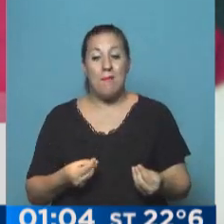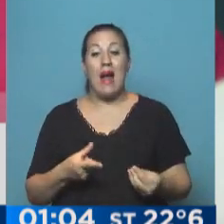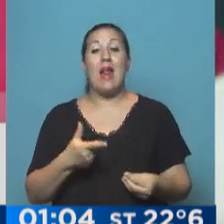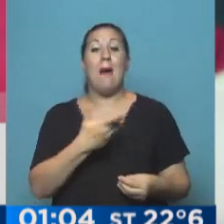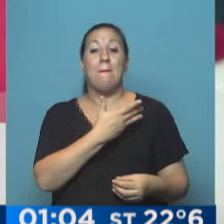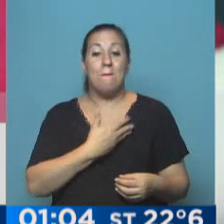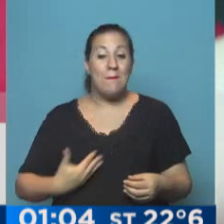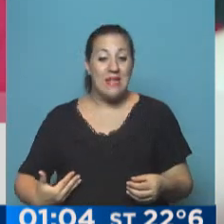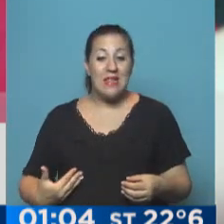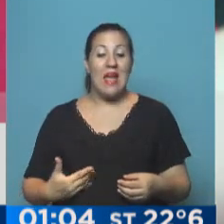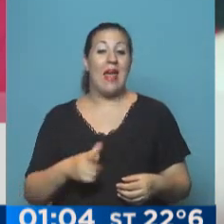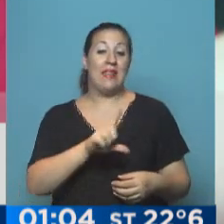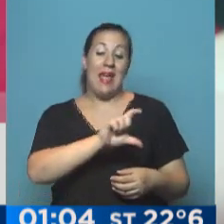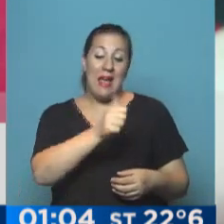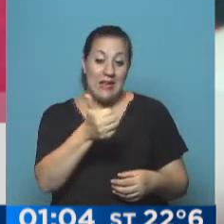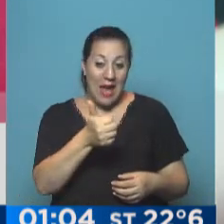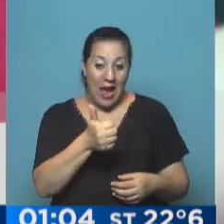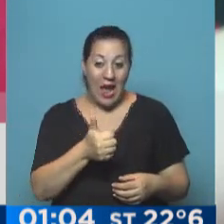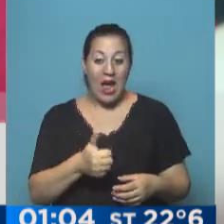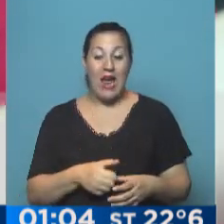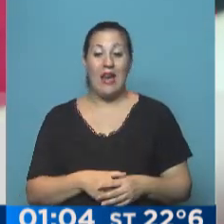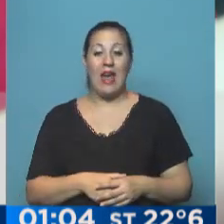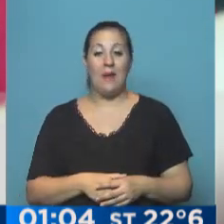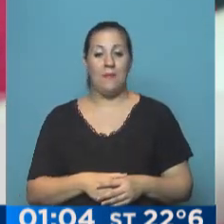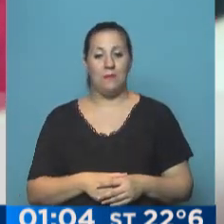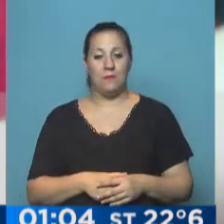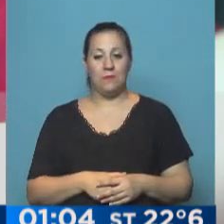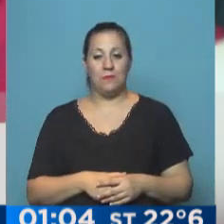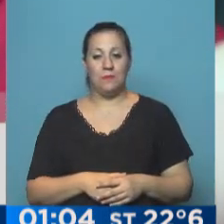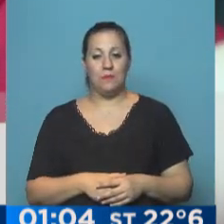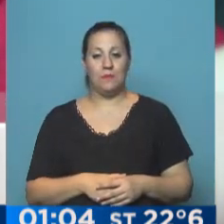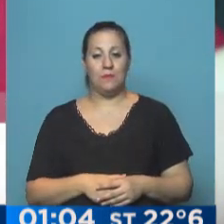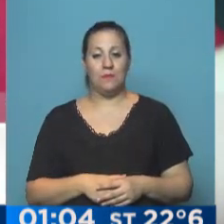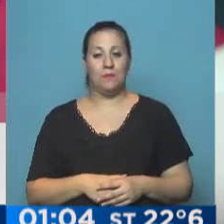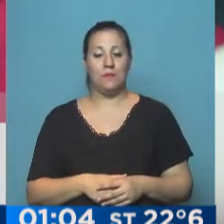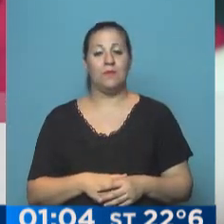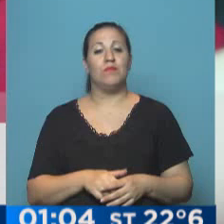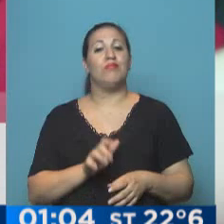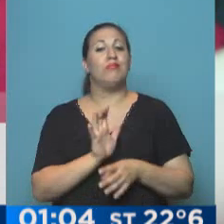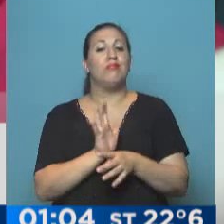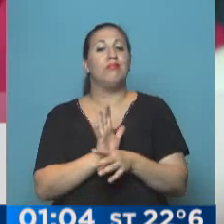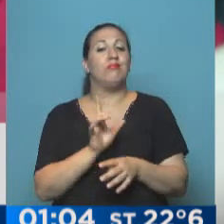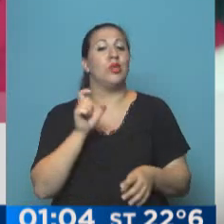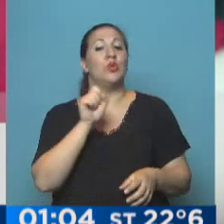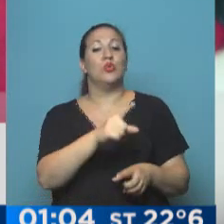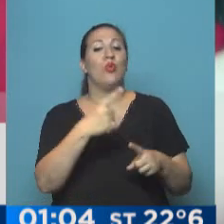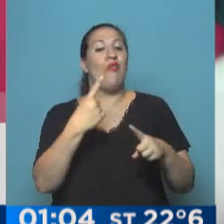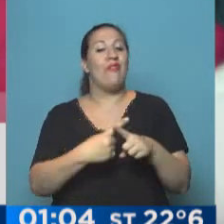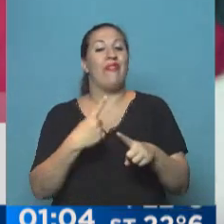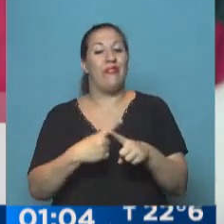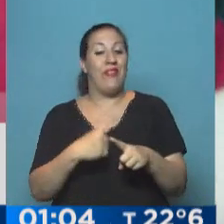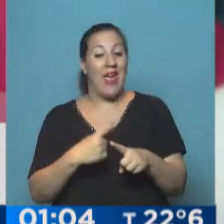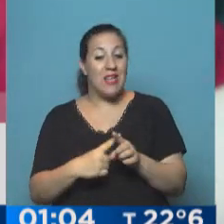presidente electo de la Nación tenga la fiesta que tiene que tener y